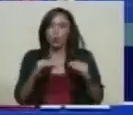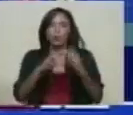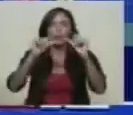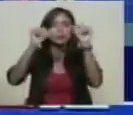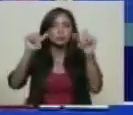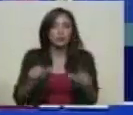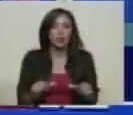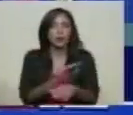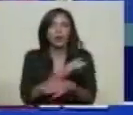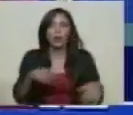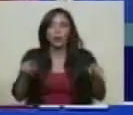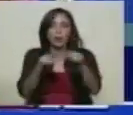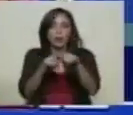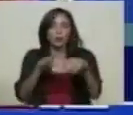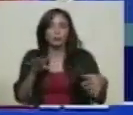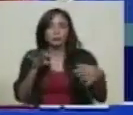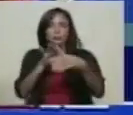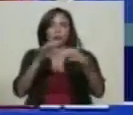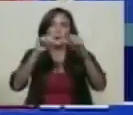sistema de base